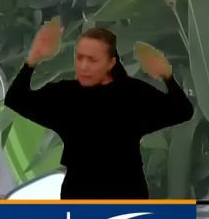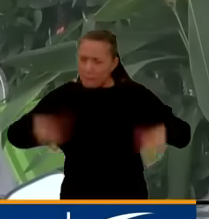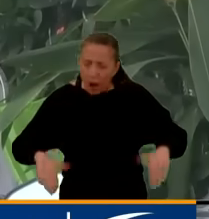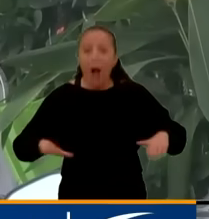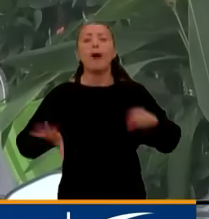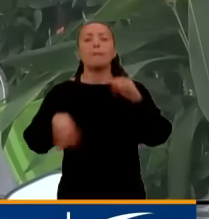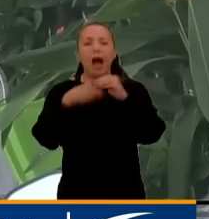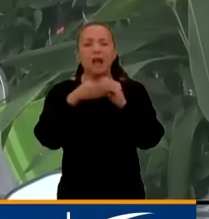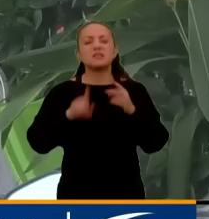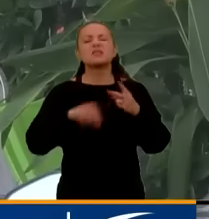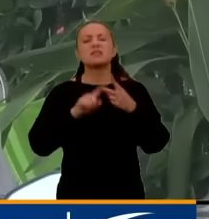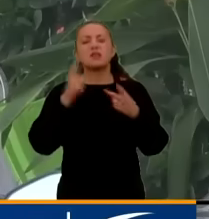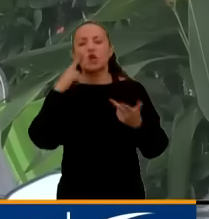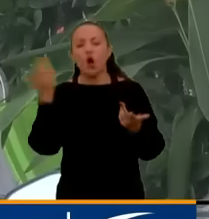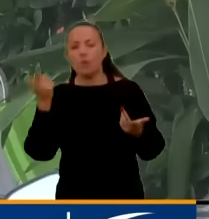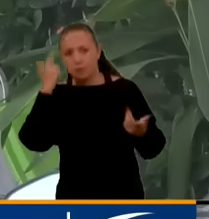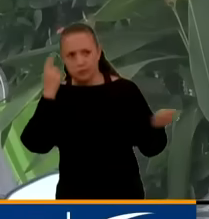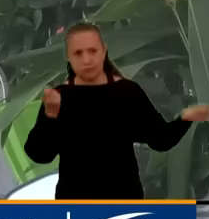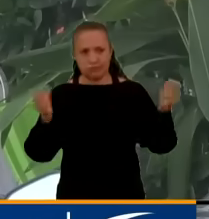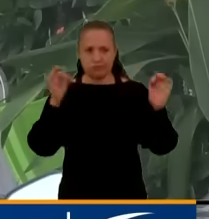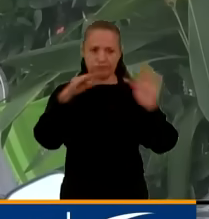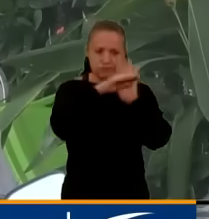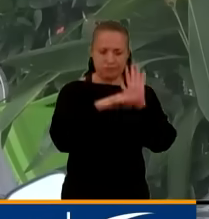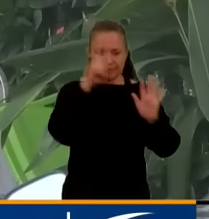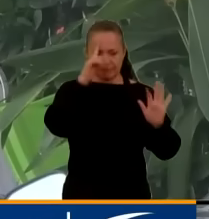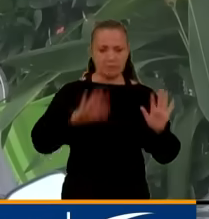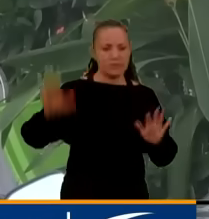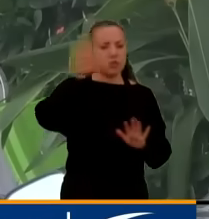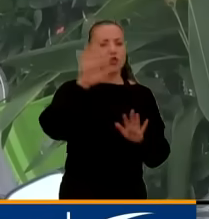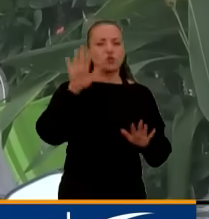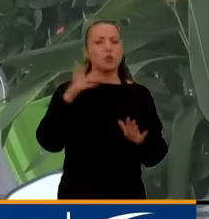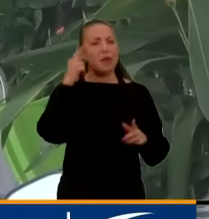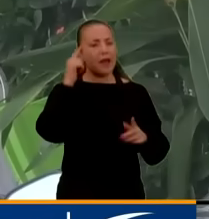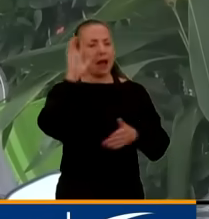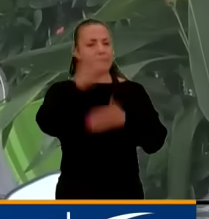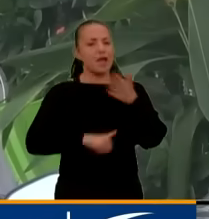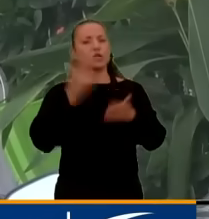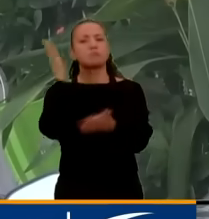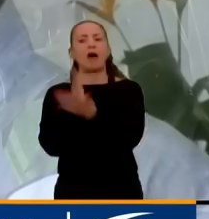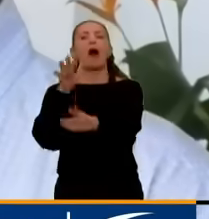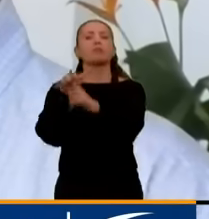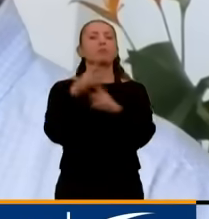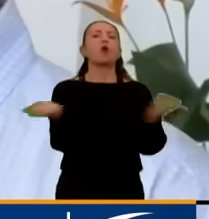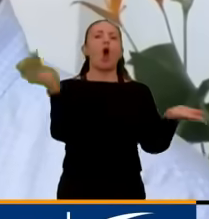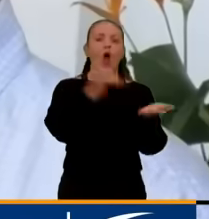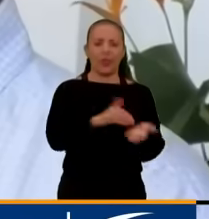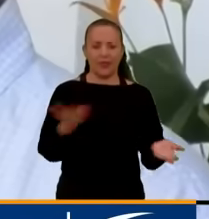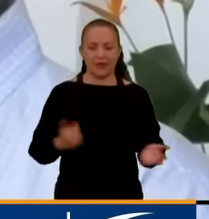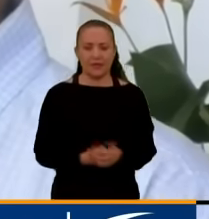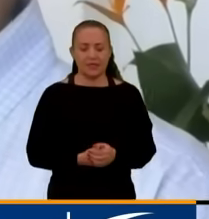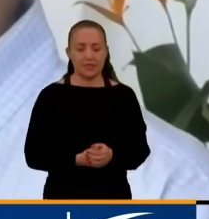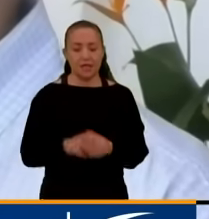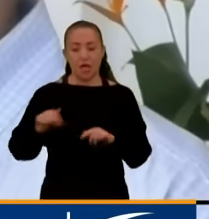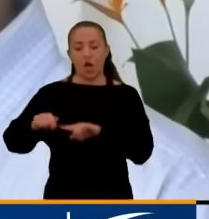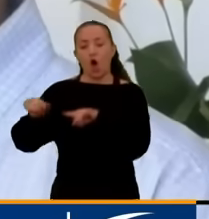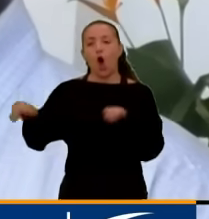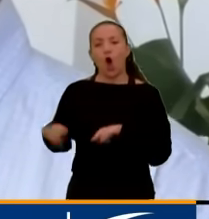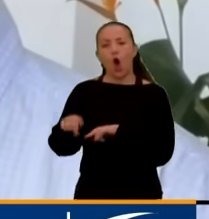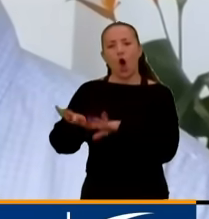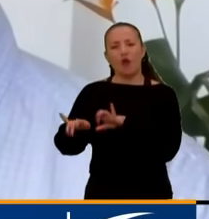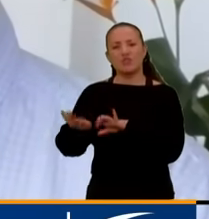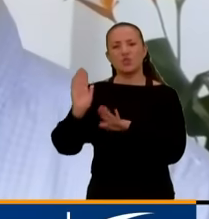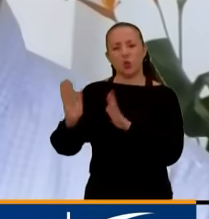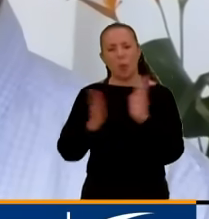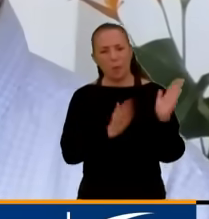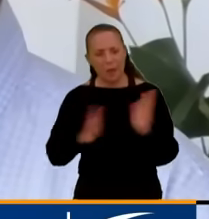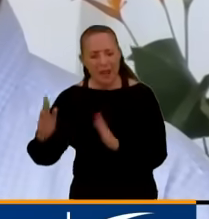implementar medidas en el municipio para que estas tragedias no se repitan. Con la Oficina de Planeación, con la